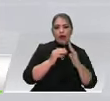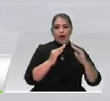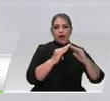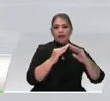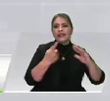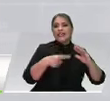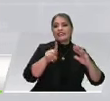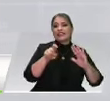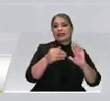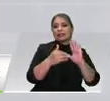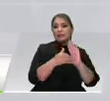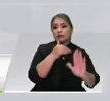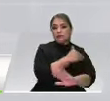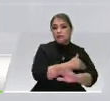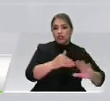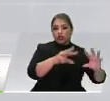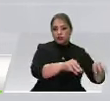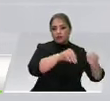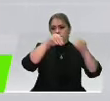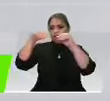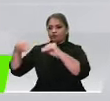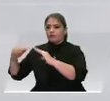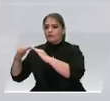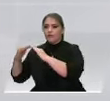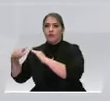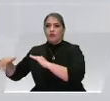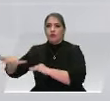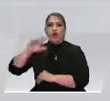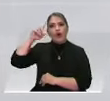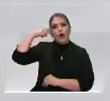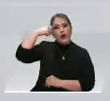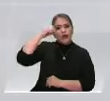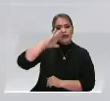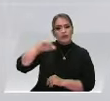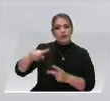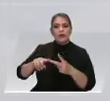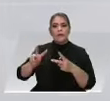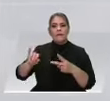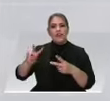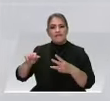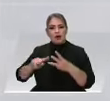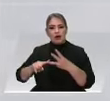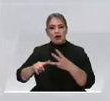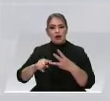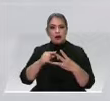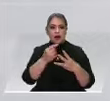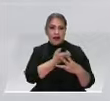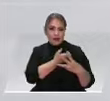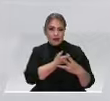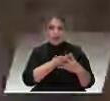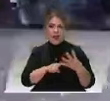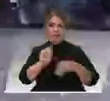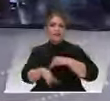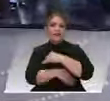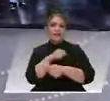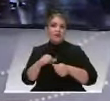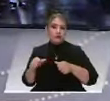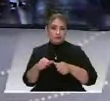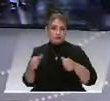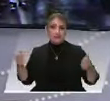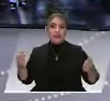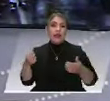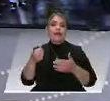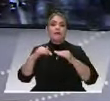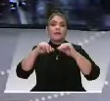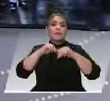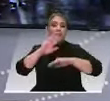16 mil millones de pesos entre la Gobernación de Antioquia, Viva, el municipio y el Ministerio de Vivienda.